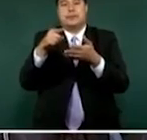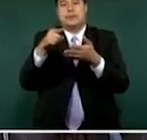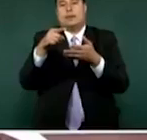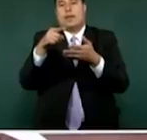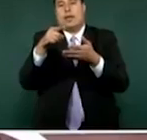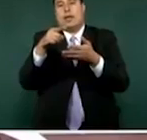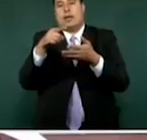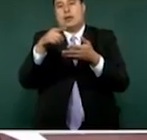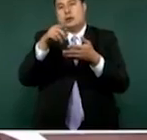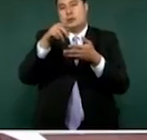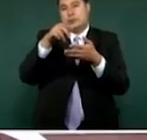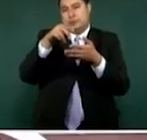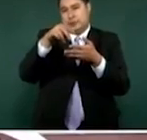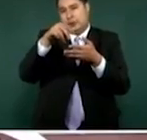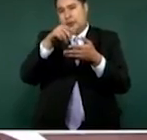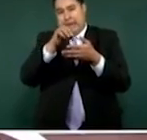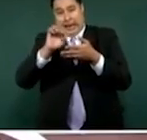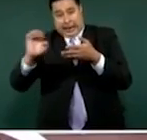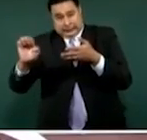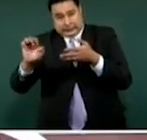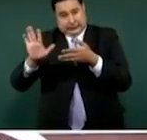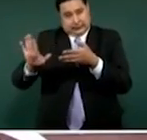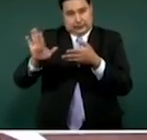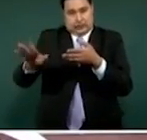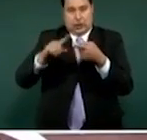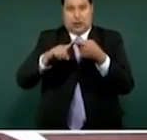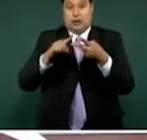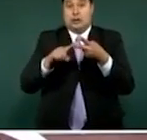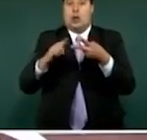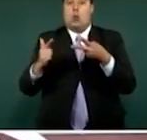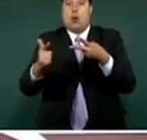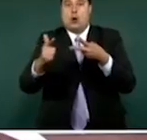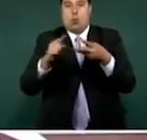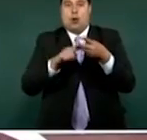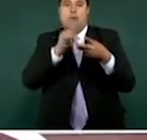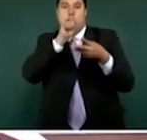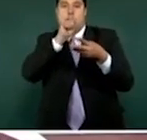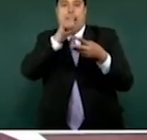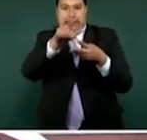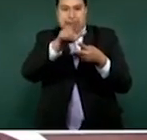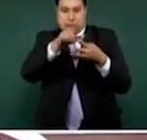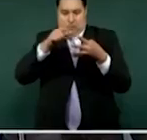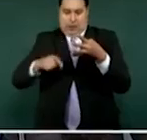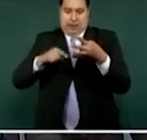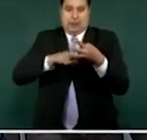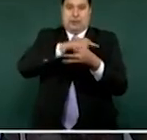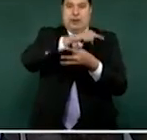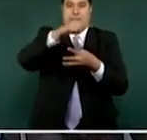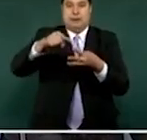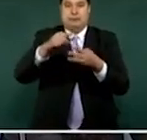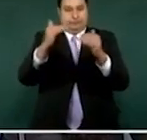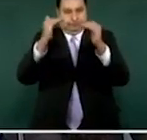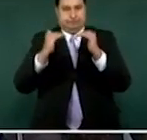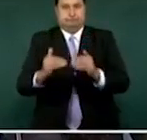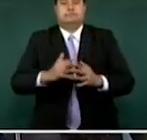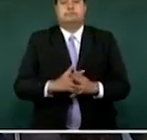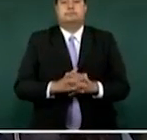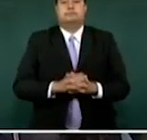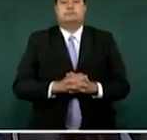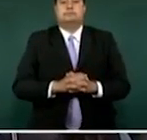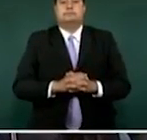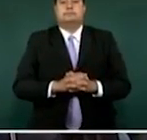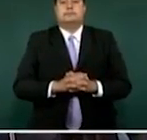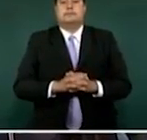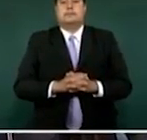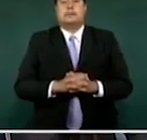el lado este, tenemos a Guanajuato, tenemos a Jalisco, etcétera, ¿no? La que sigue, por favor.